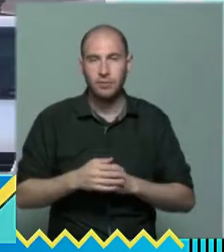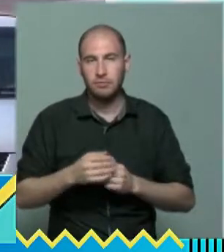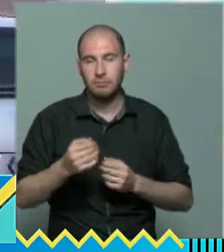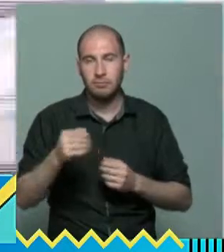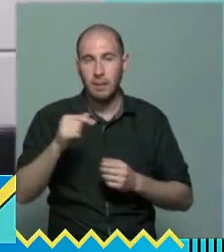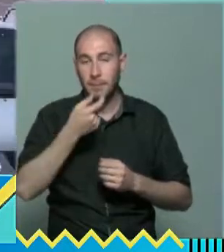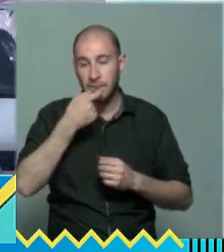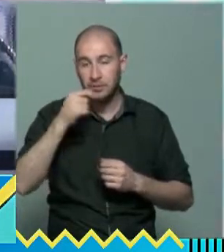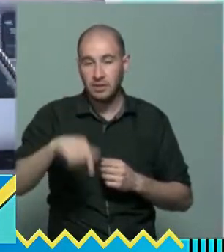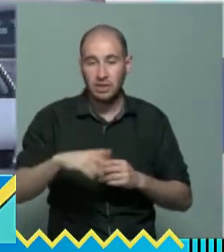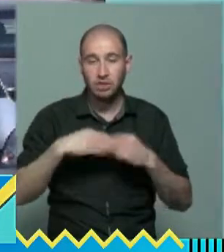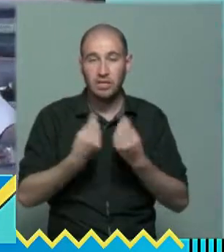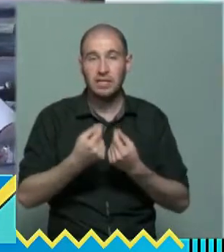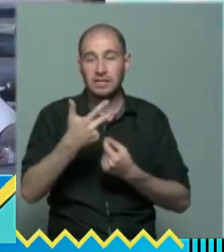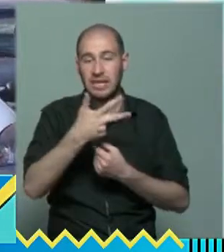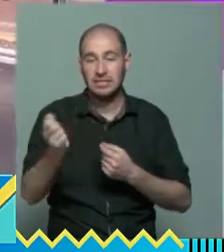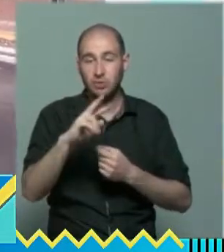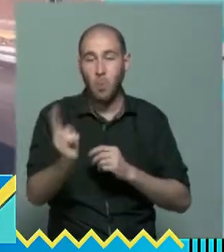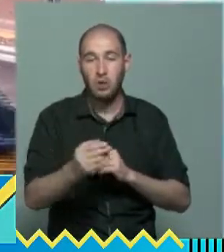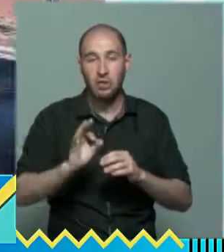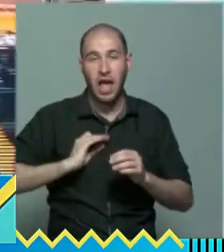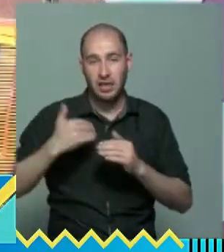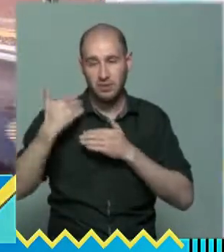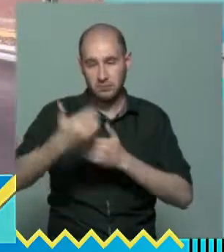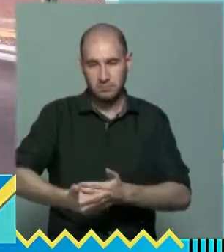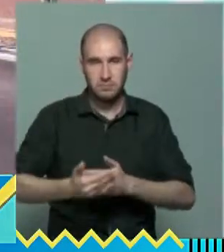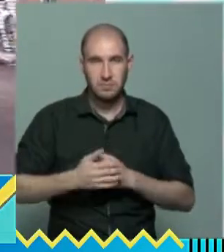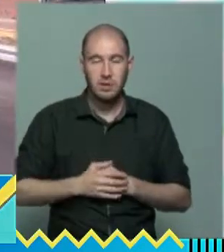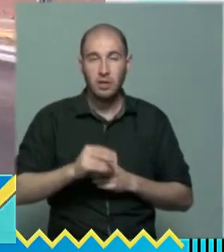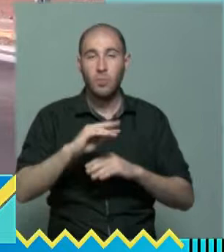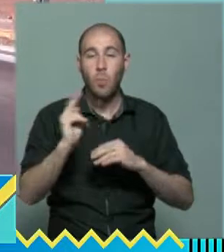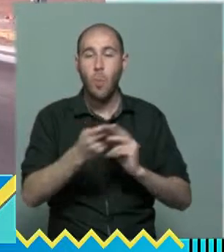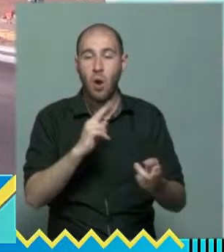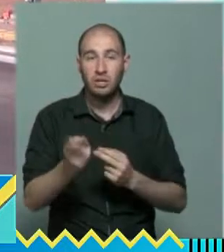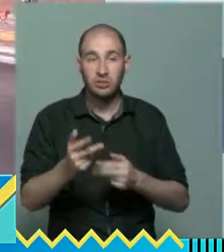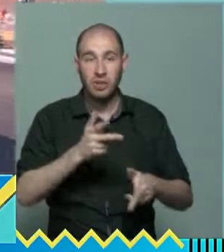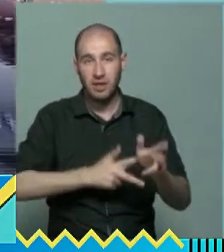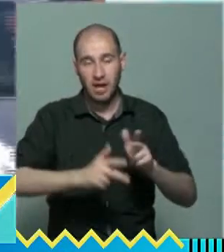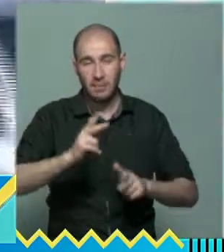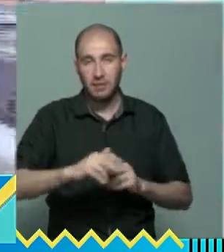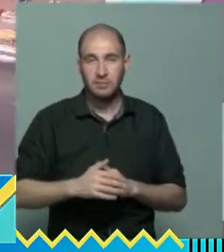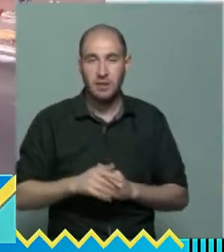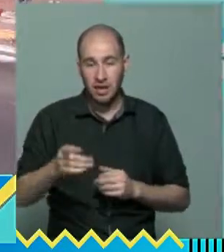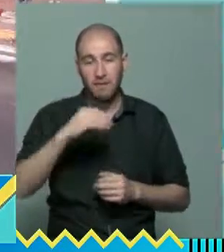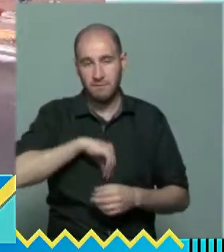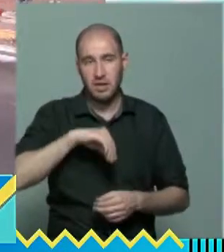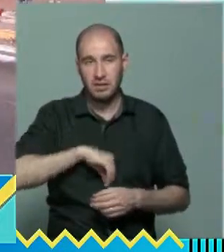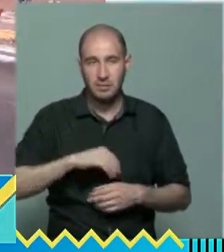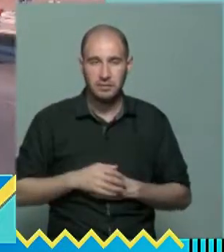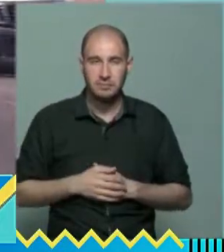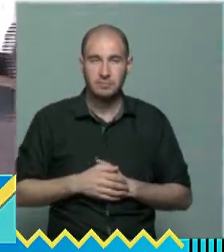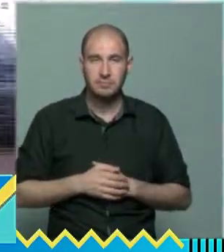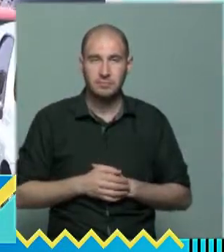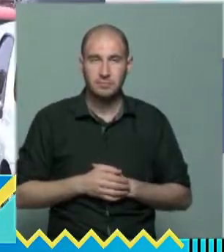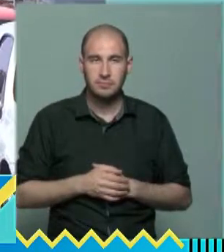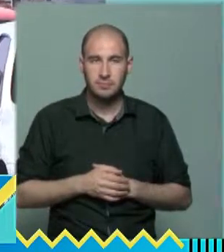verdad que Mendoza ya lleva más de 300 muertos en lo que va el año, y esos muertos viales son verdaderamente víctimas.